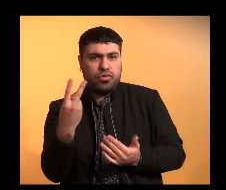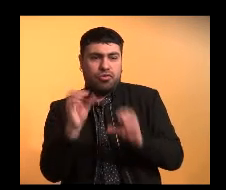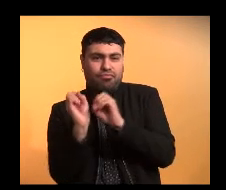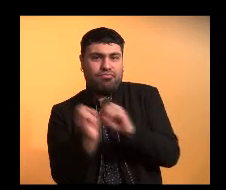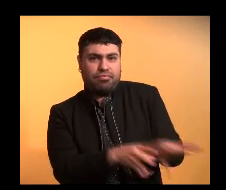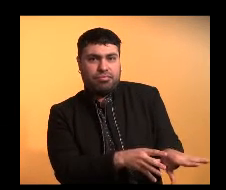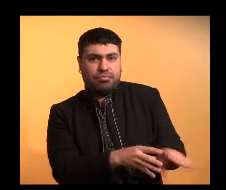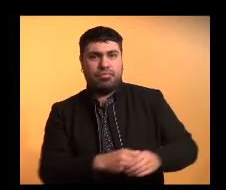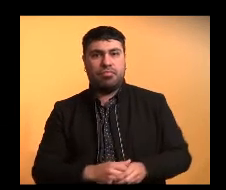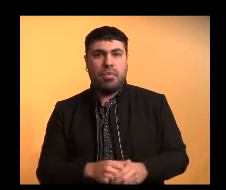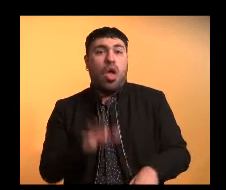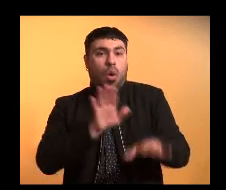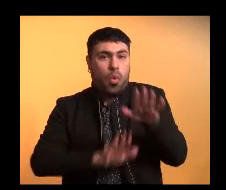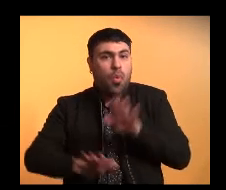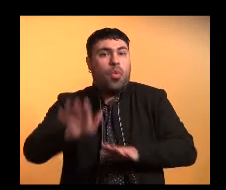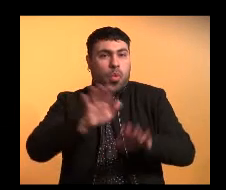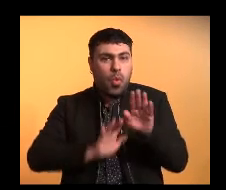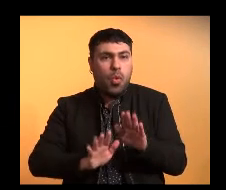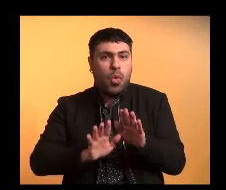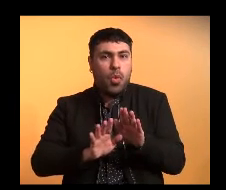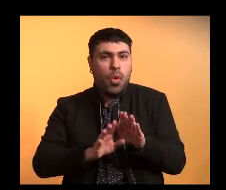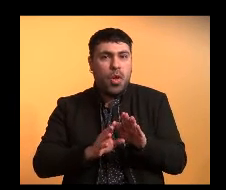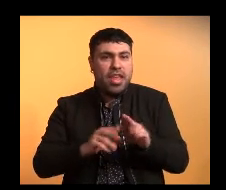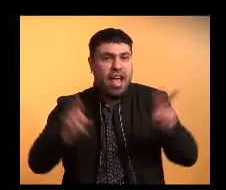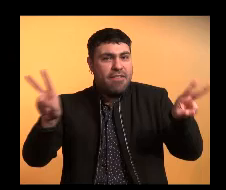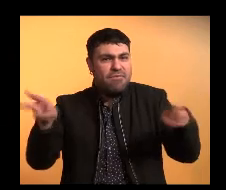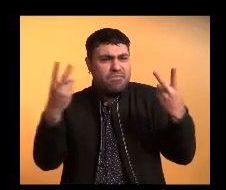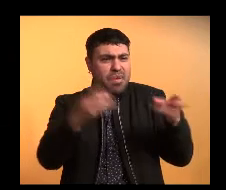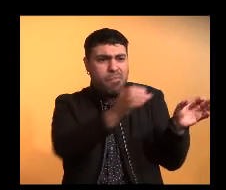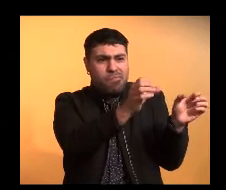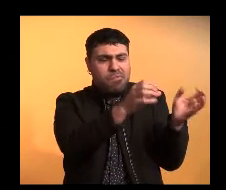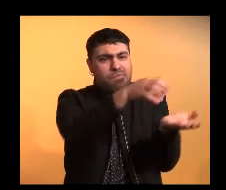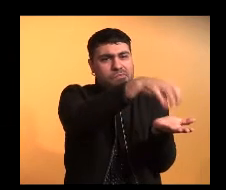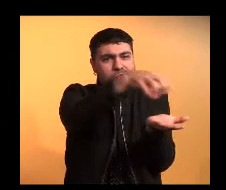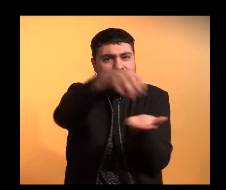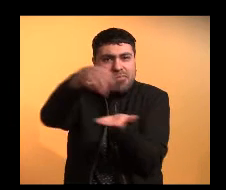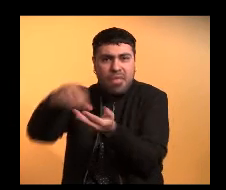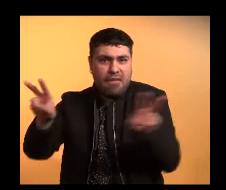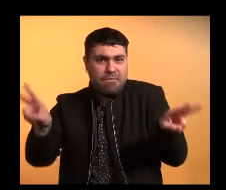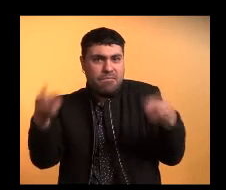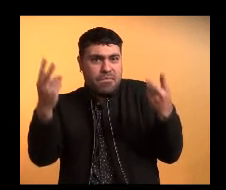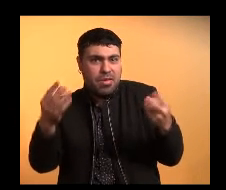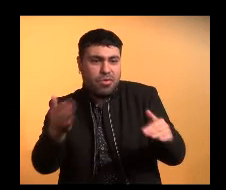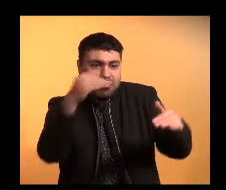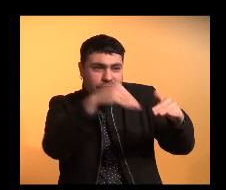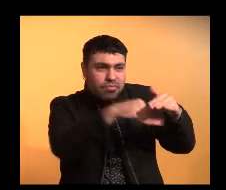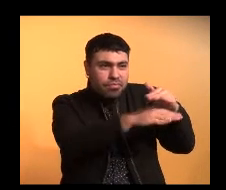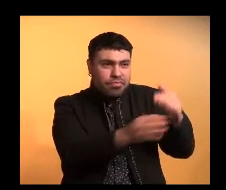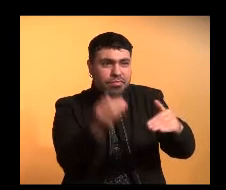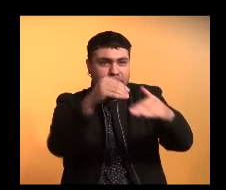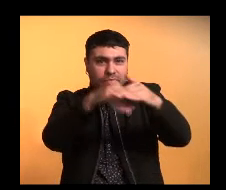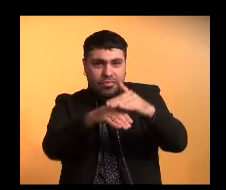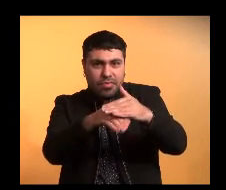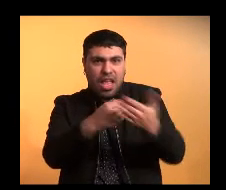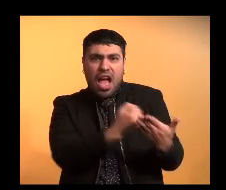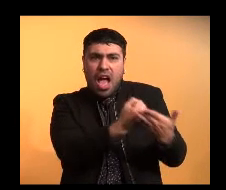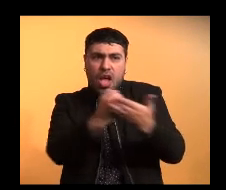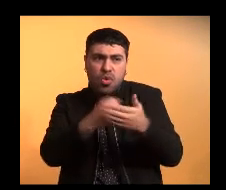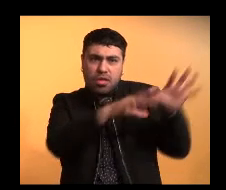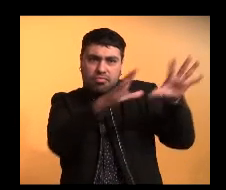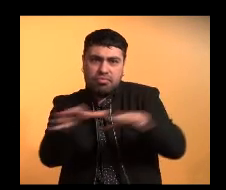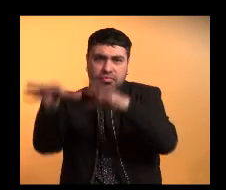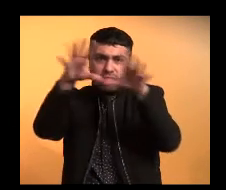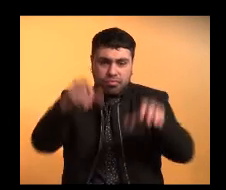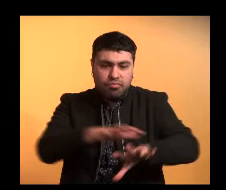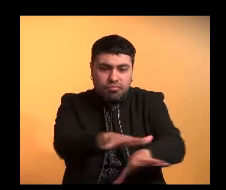que protegen y dan refugio y alimento a muchos otros organismos. Y comercialmente también, porque yo les aseguro que en sus casas ustedes